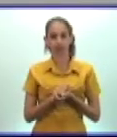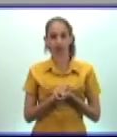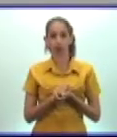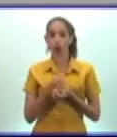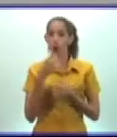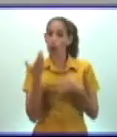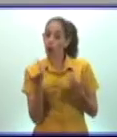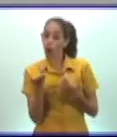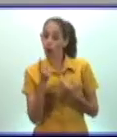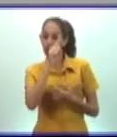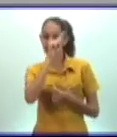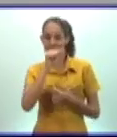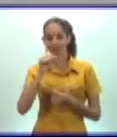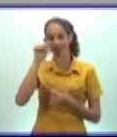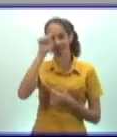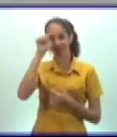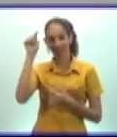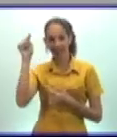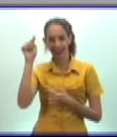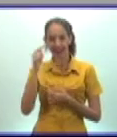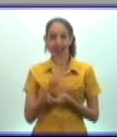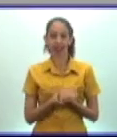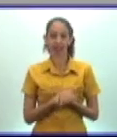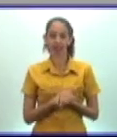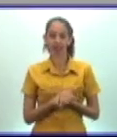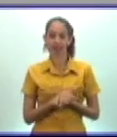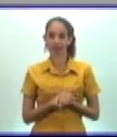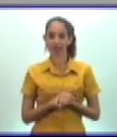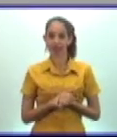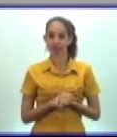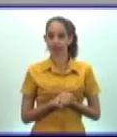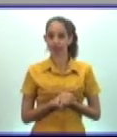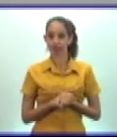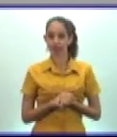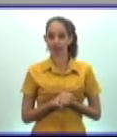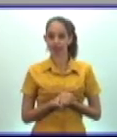potencia o raíces en el orden que aparezcan,